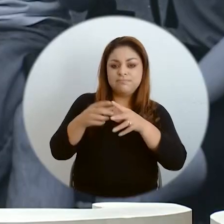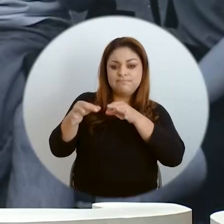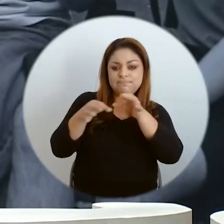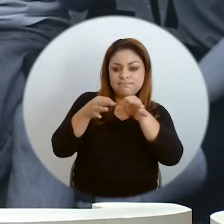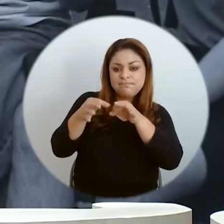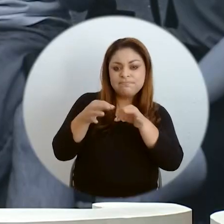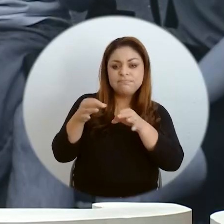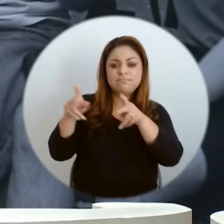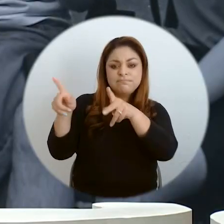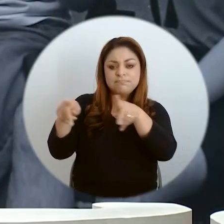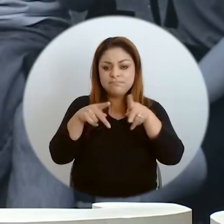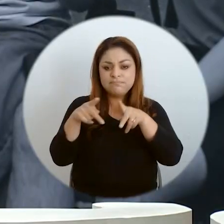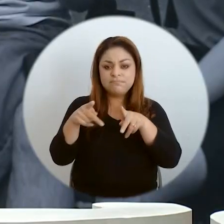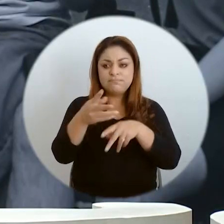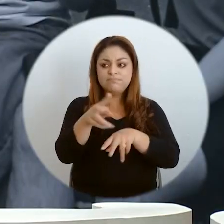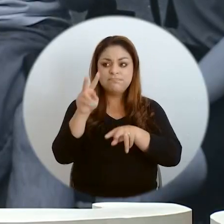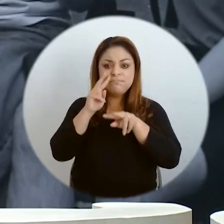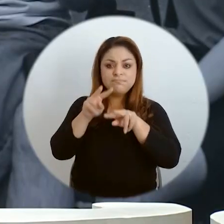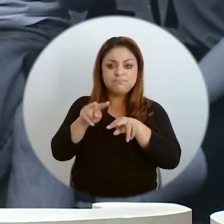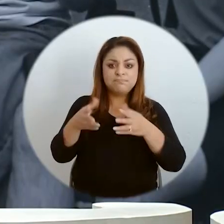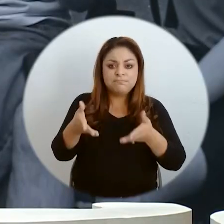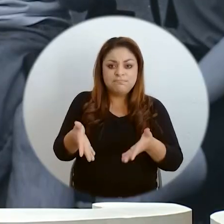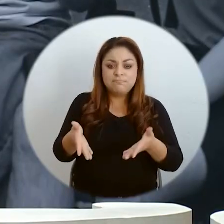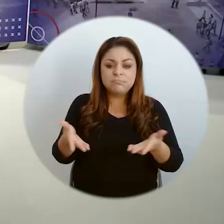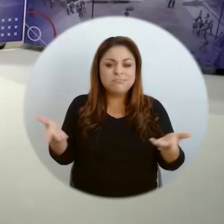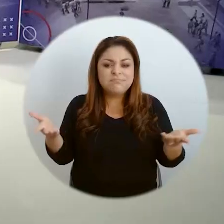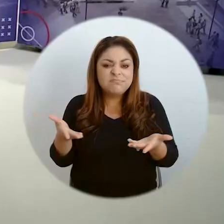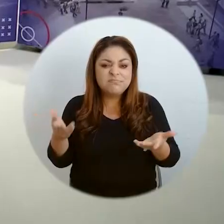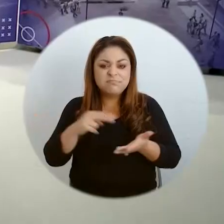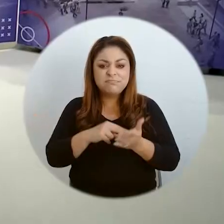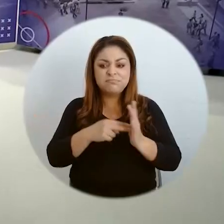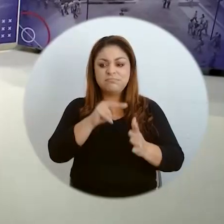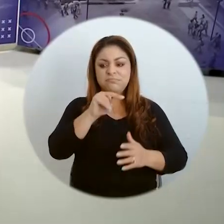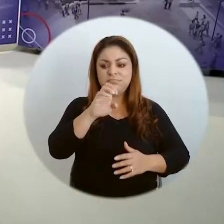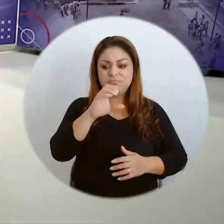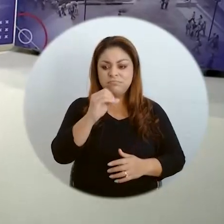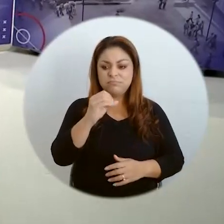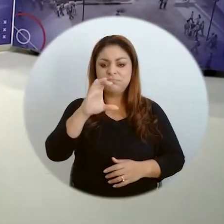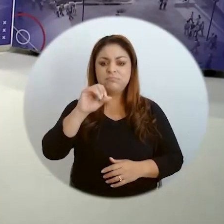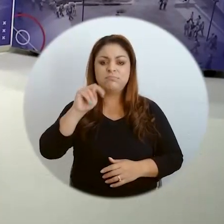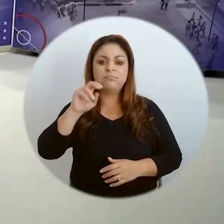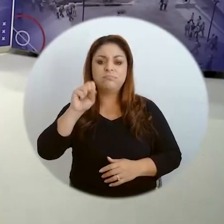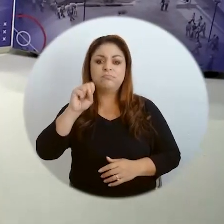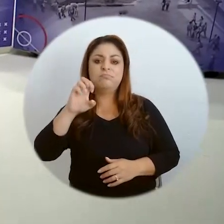las personas que nos acompañan con su audiencia qué se entiende por neoconservadurismo.